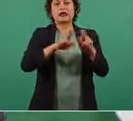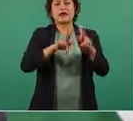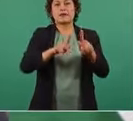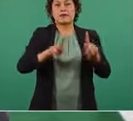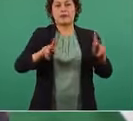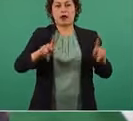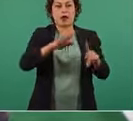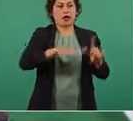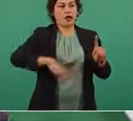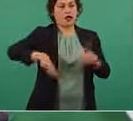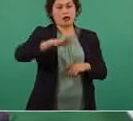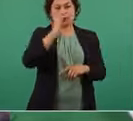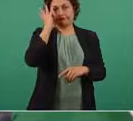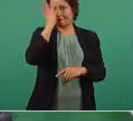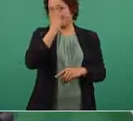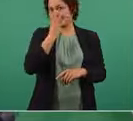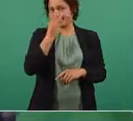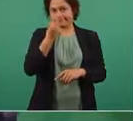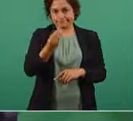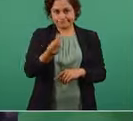bella,